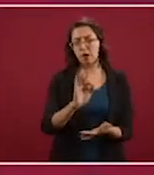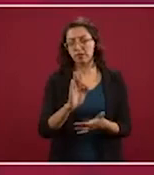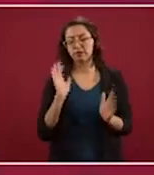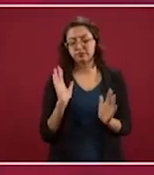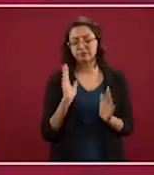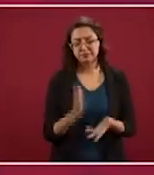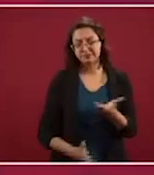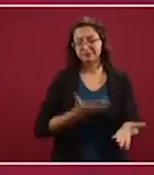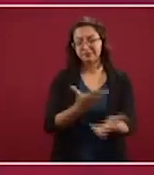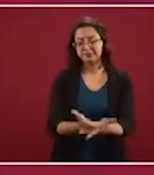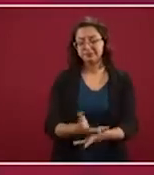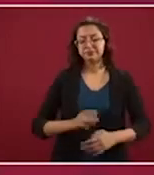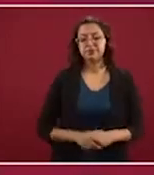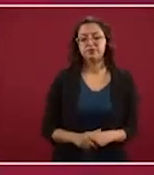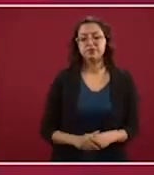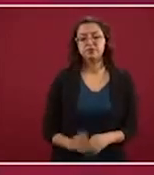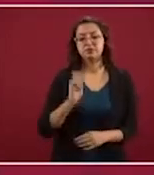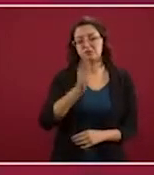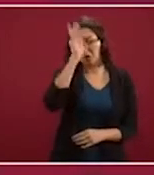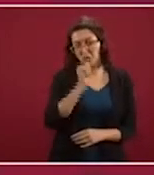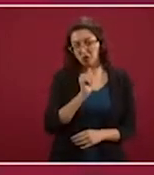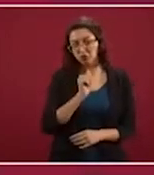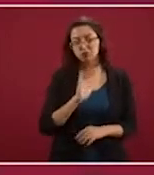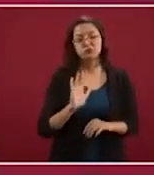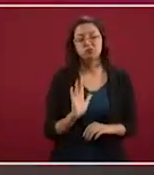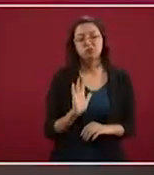en lo que sería una especie de adendum,